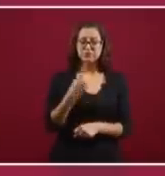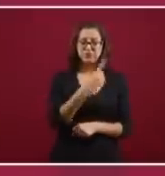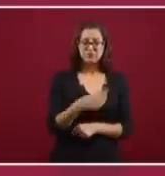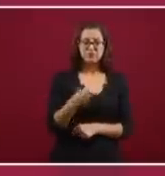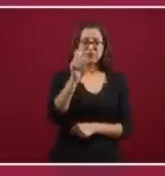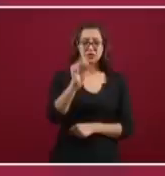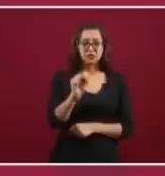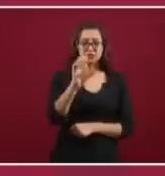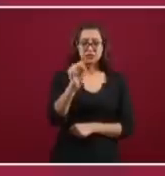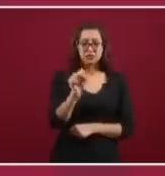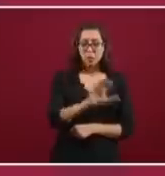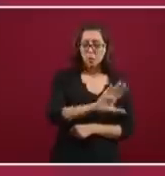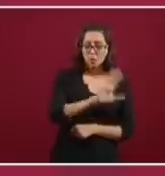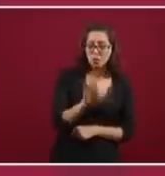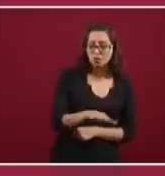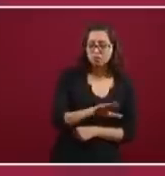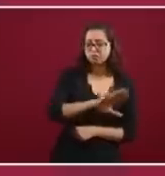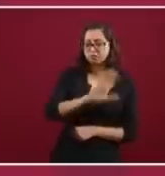160